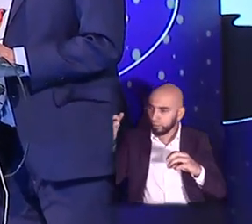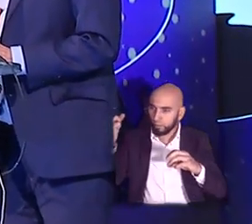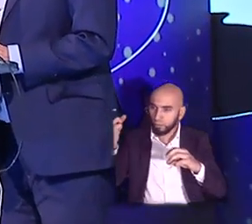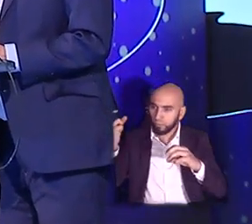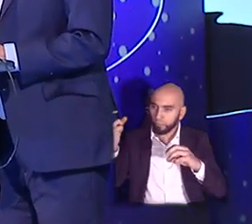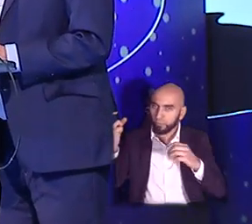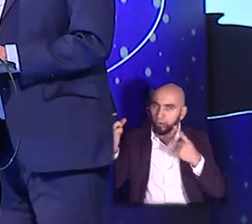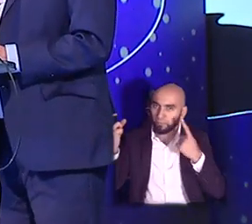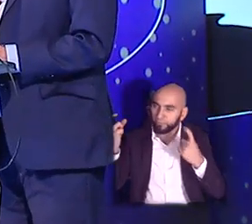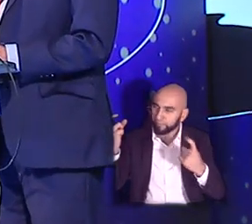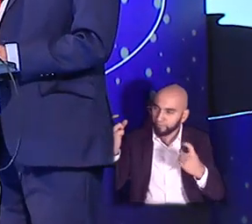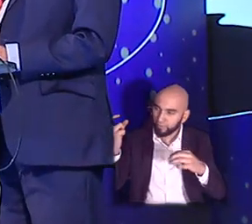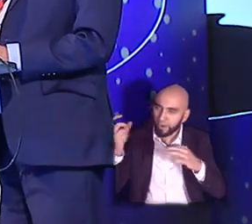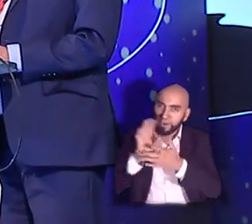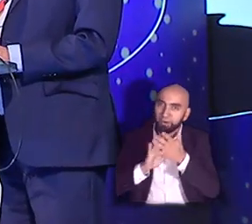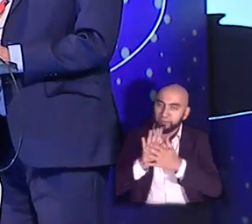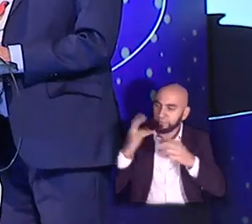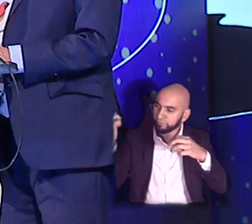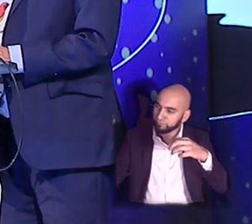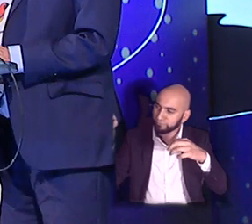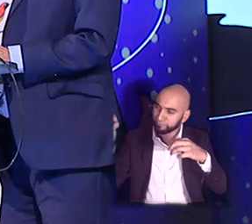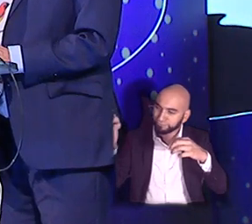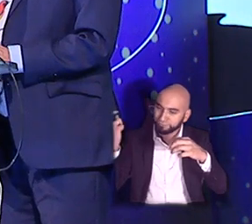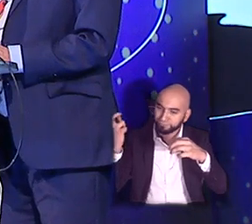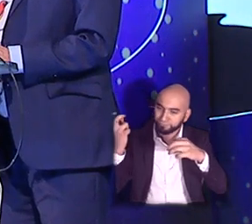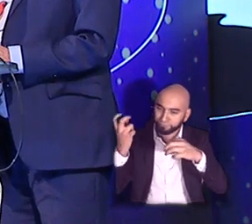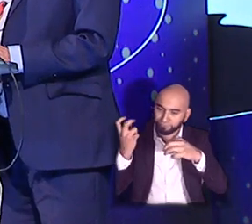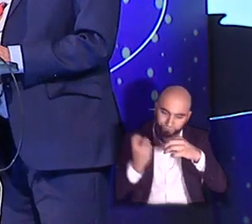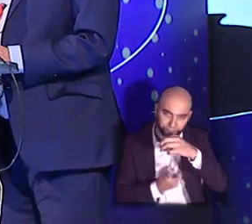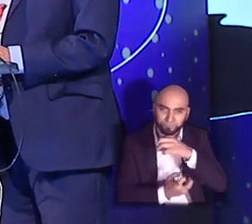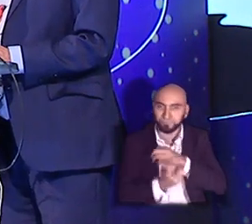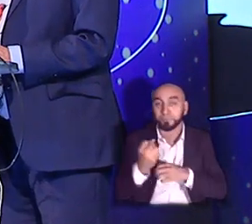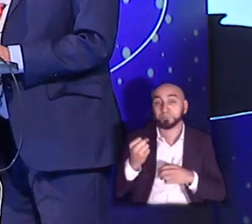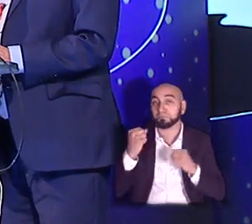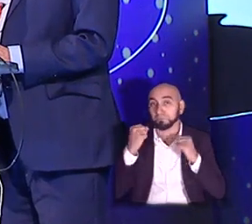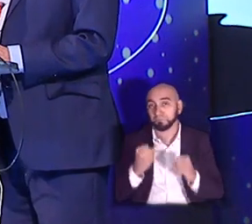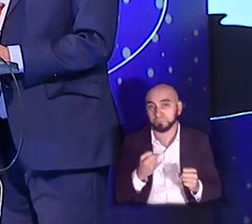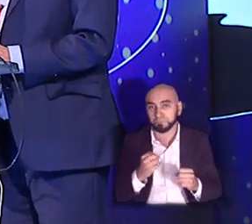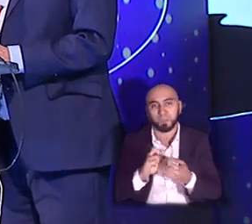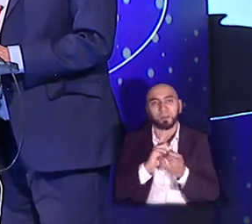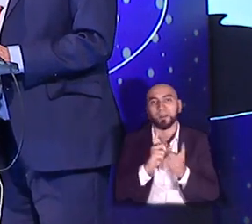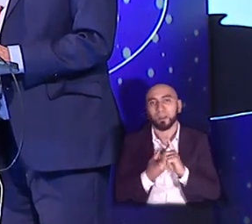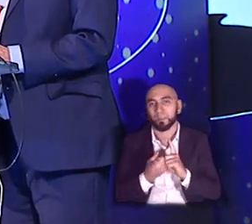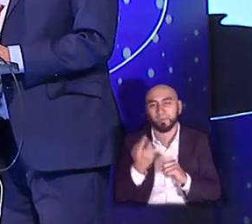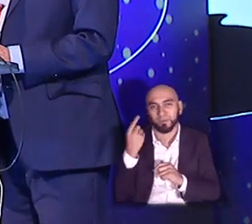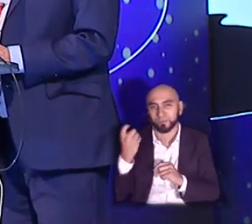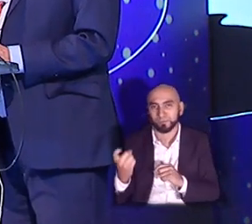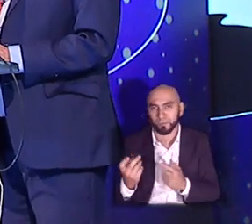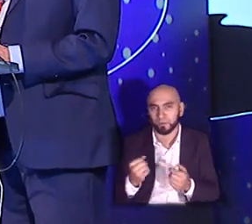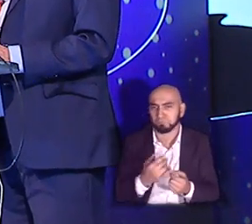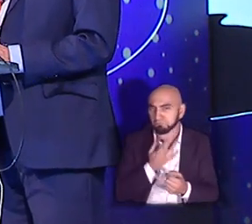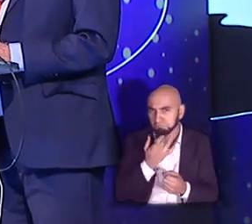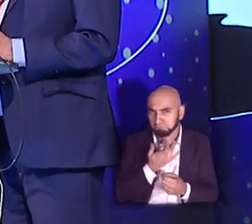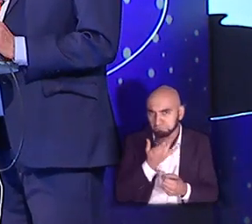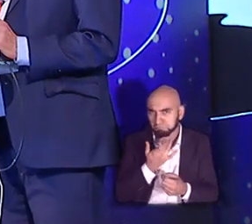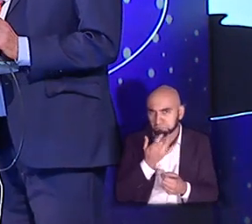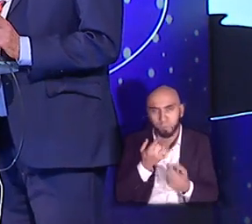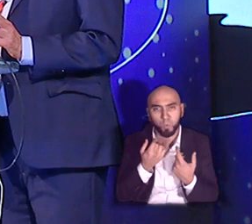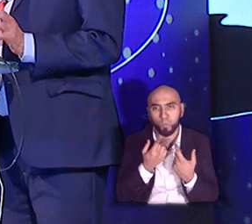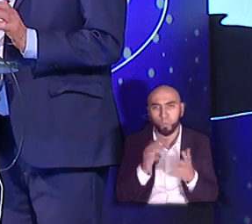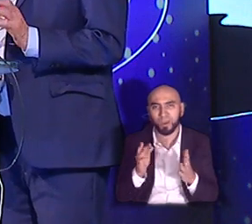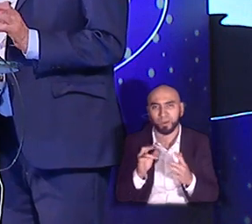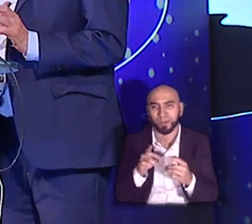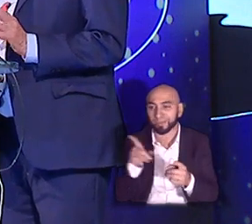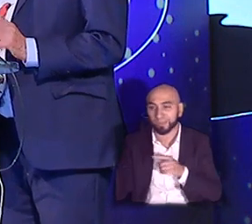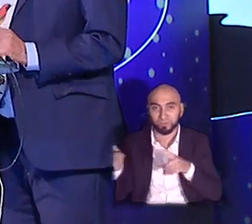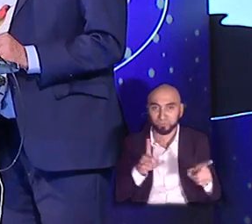un poco o quizás ralentizar un poco. Solamente tenemos que cambiar la velocidad en una pequeña cantidad en cualquier dirección.